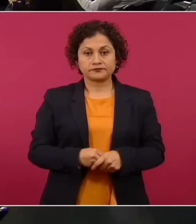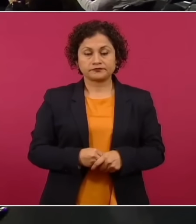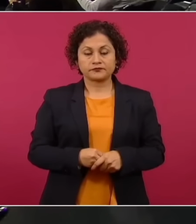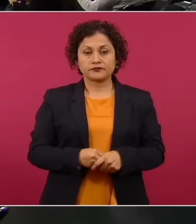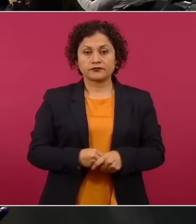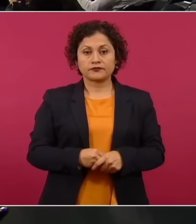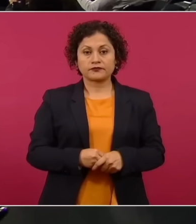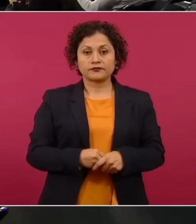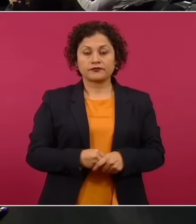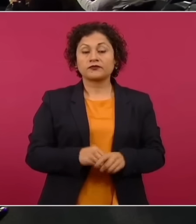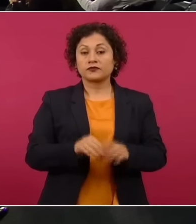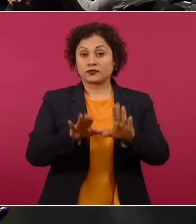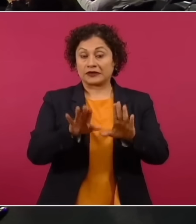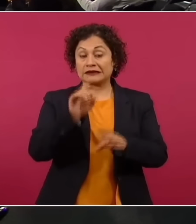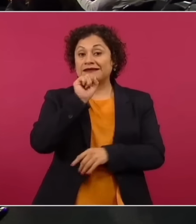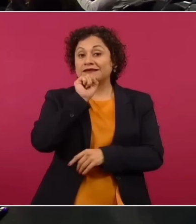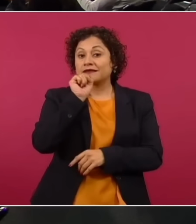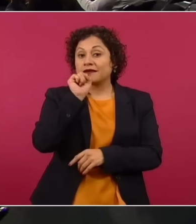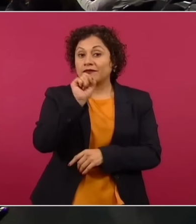También